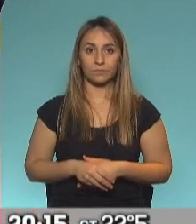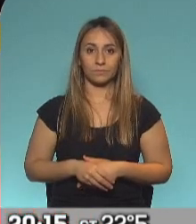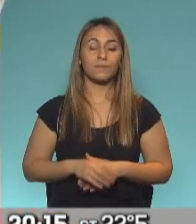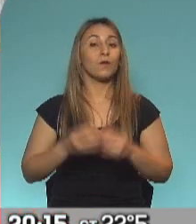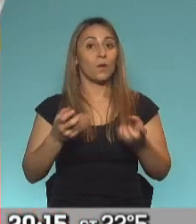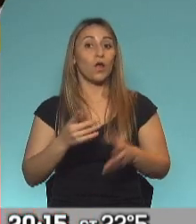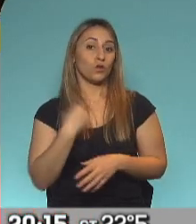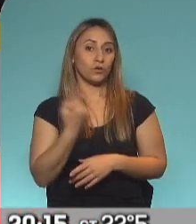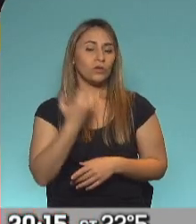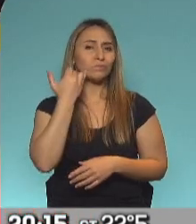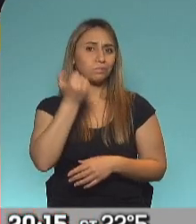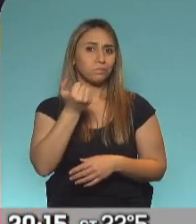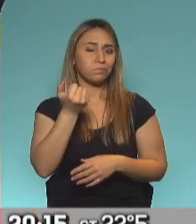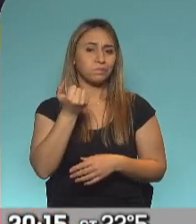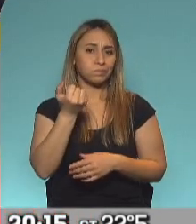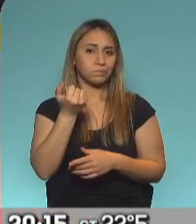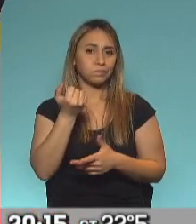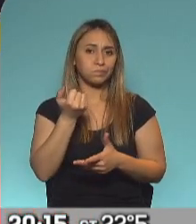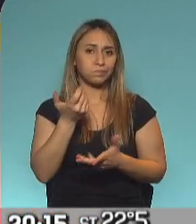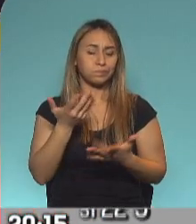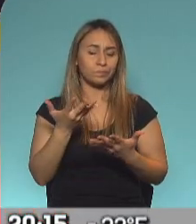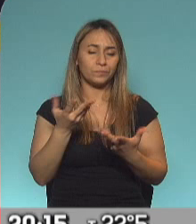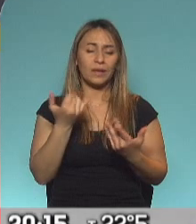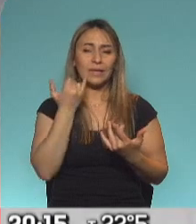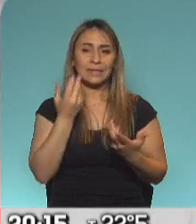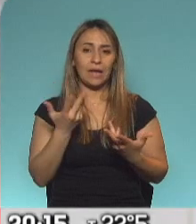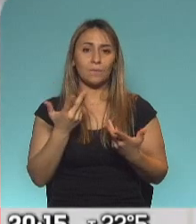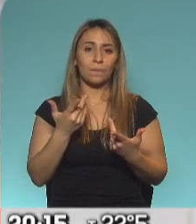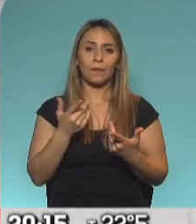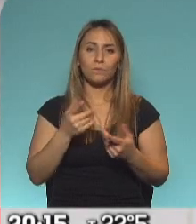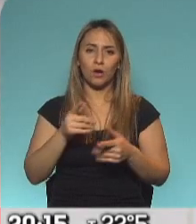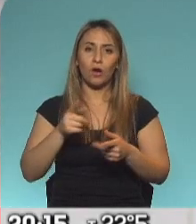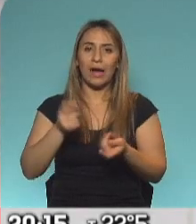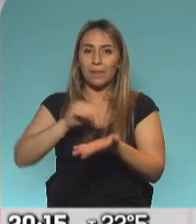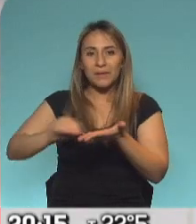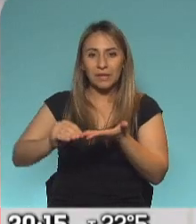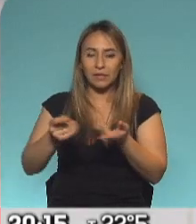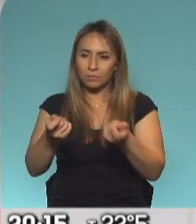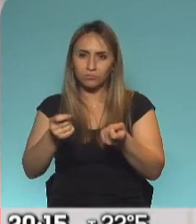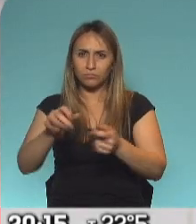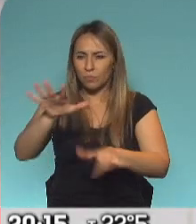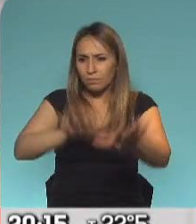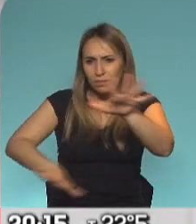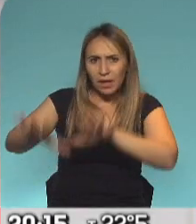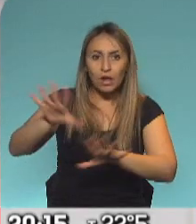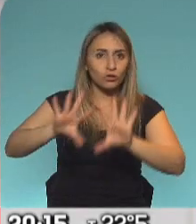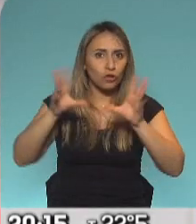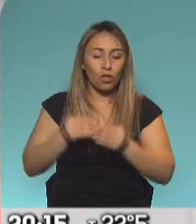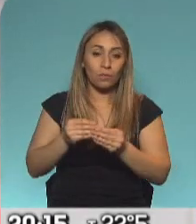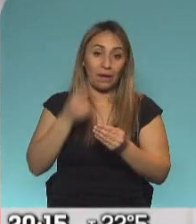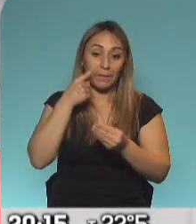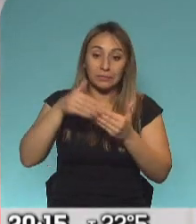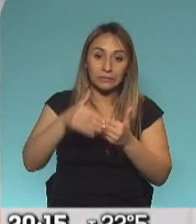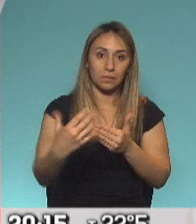Bueno, nosotros hemos dispuesto todas las instancias administrativas para que así ocurra. Lo que estamos esperando